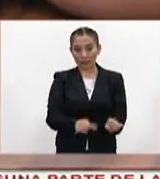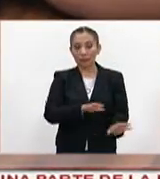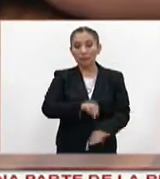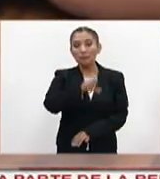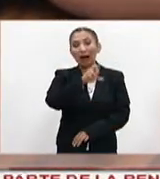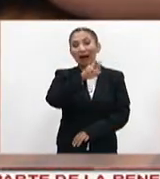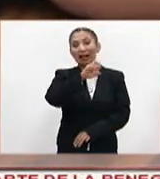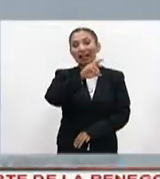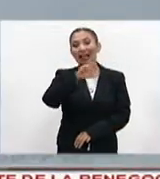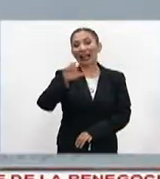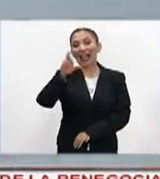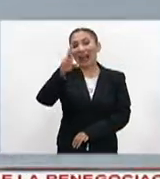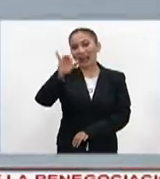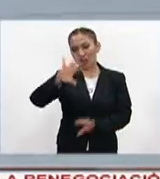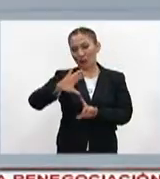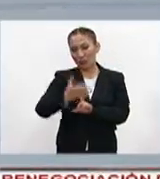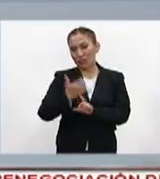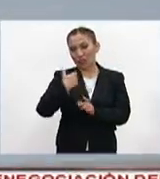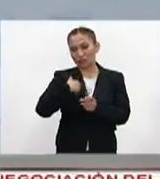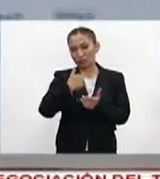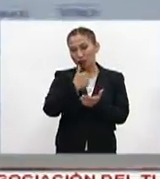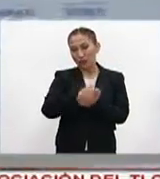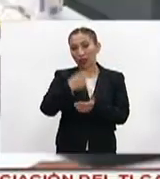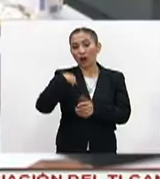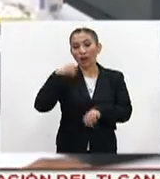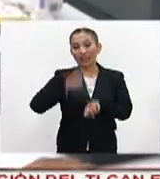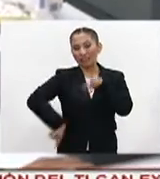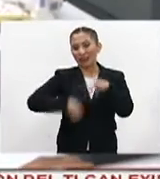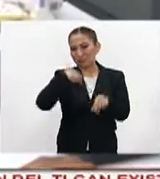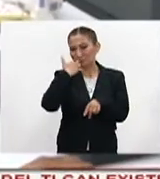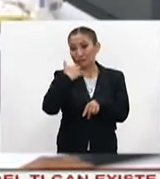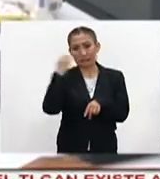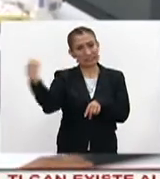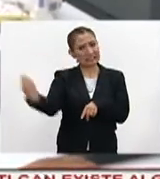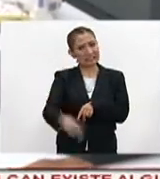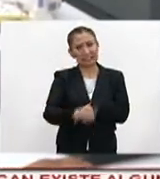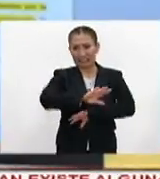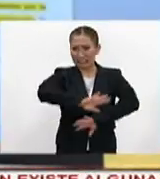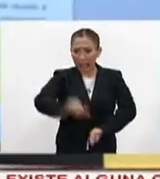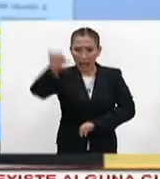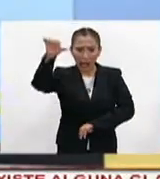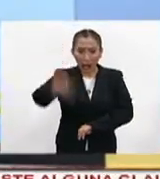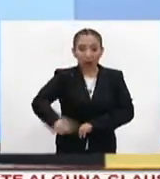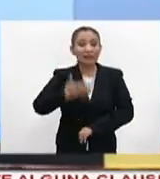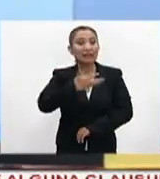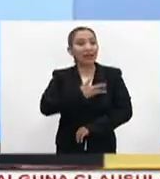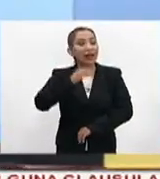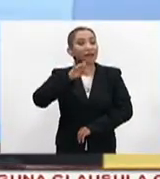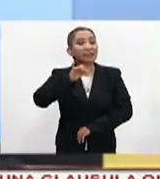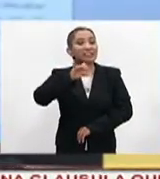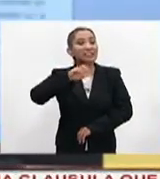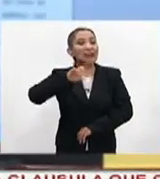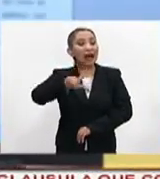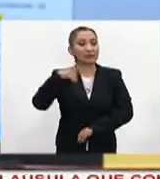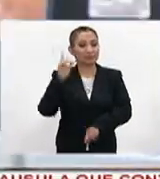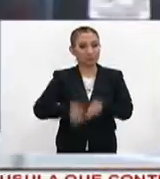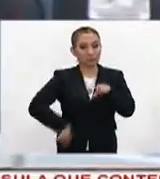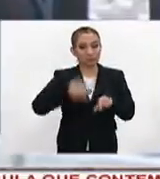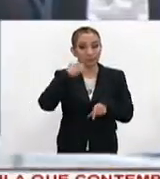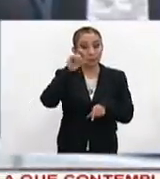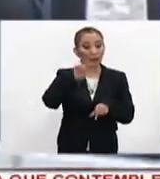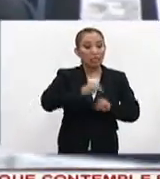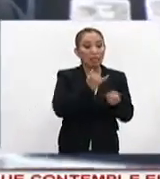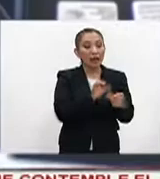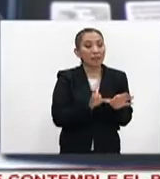Mari Clara Acosta, presidenta del Comité Ciudadano del Sistema Nacional Anticorrupción, dijo que es urgente contar con un fiscal anticorrupción y que dicho órgano